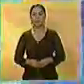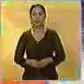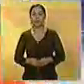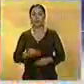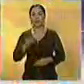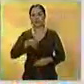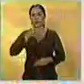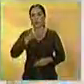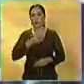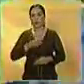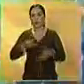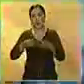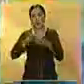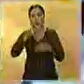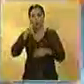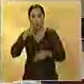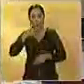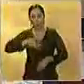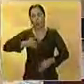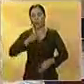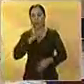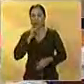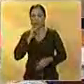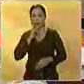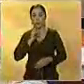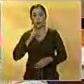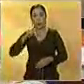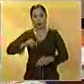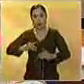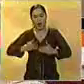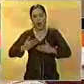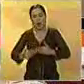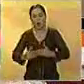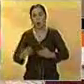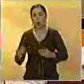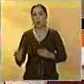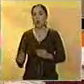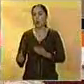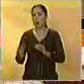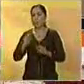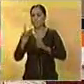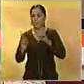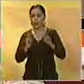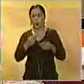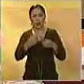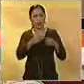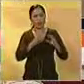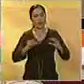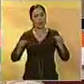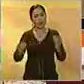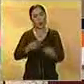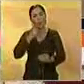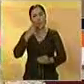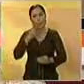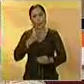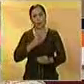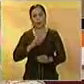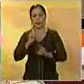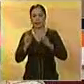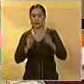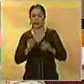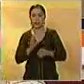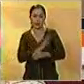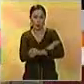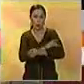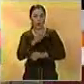Buenas tardes. El partido Podemos anunció que a partir de ahora abren un compás de consulta con diferentes organizaciones políticas, tanto del